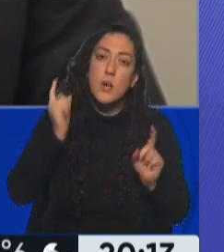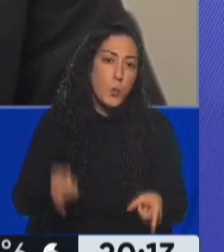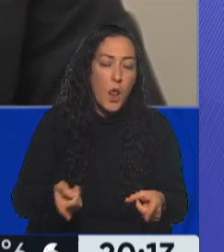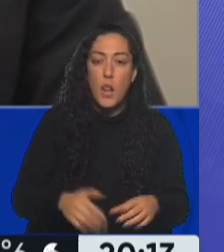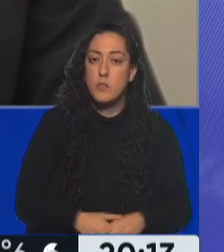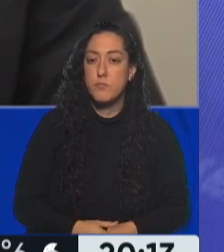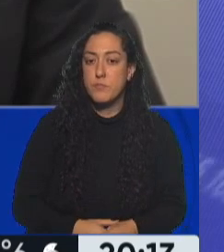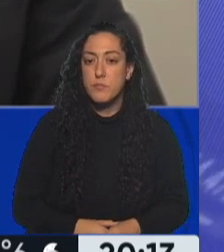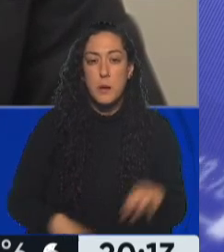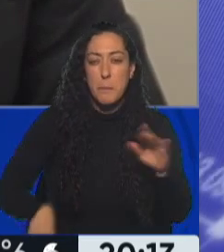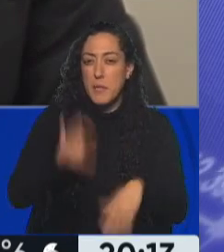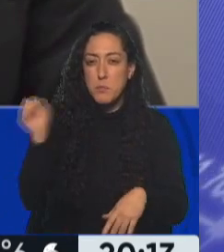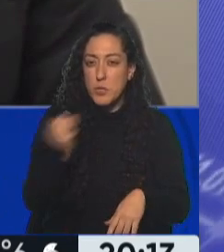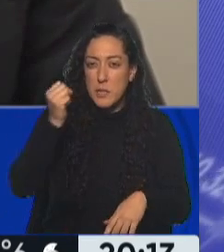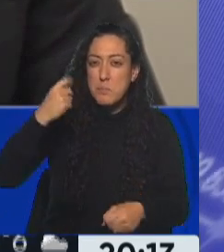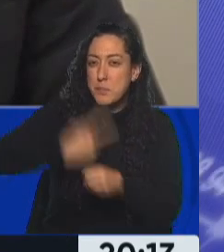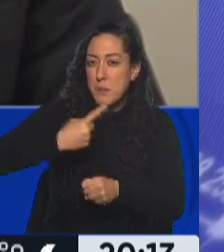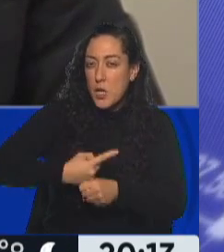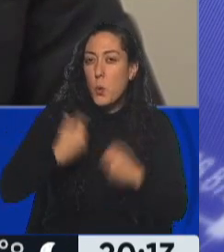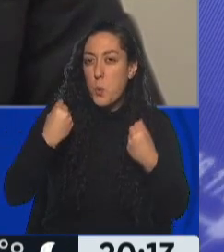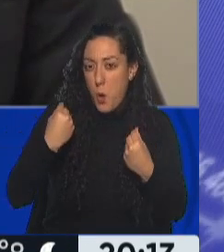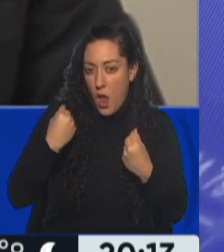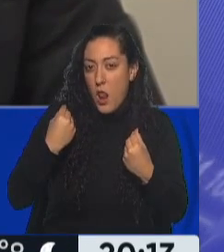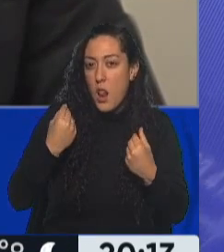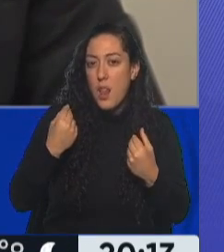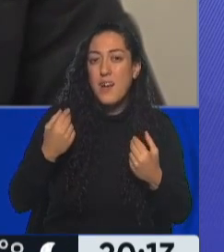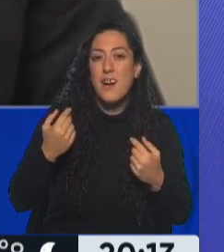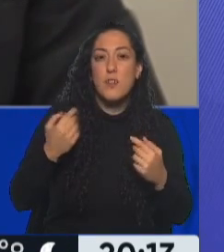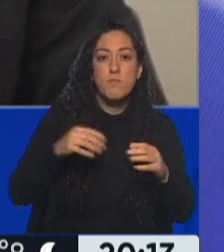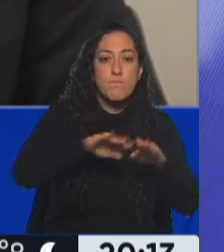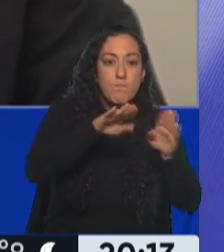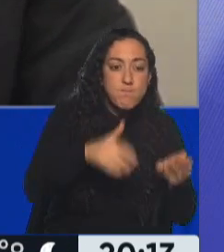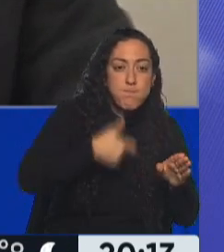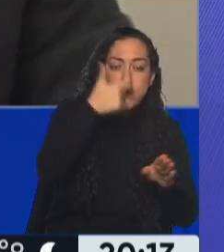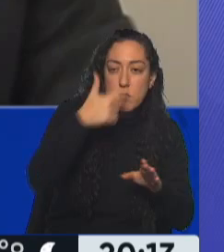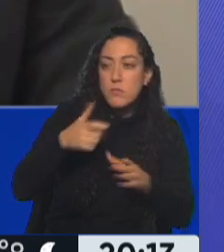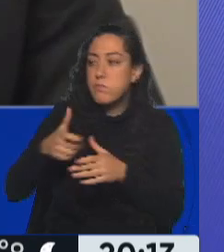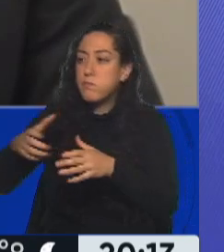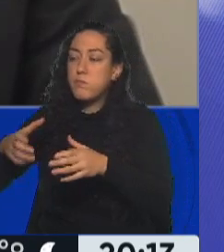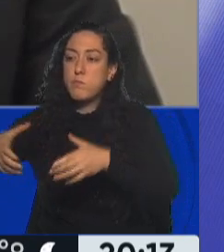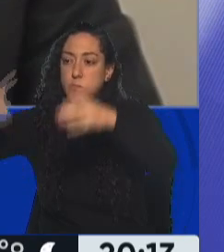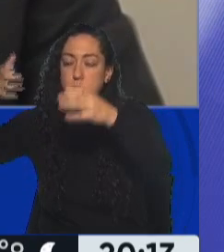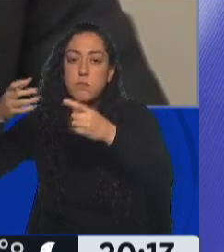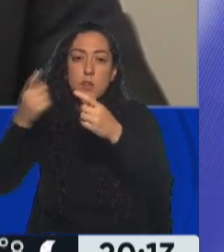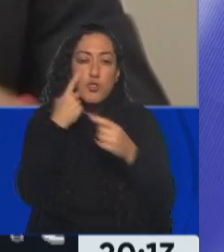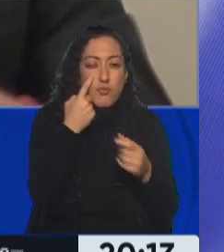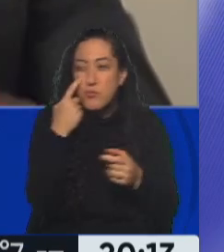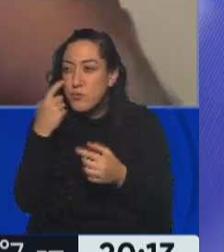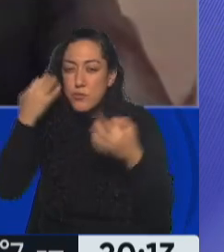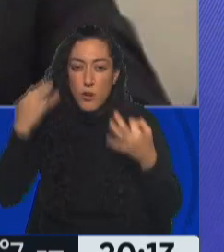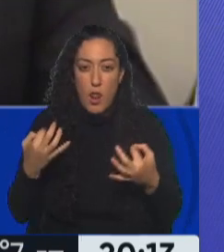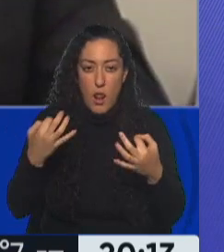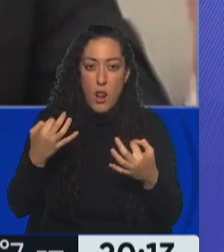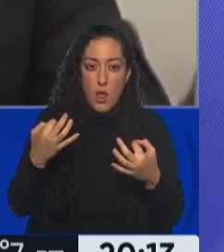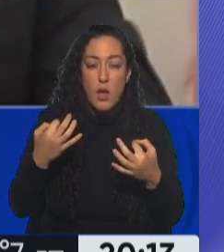más importante es esto que estás mencionando, revisar todos los artefactos de calefacción, ¿sí? El monóxido se provoca por la combustión de